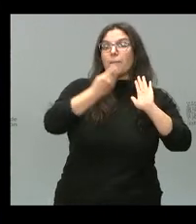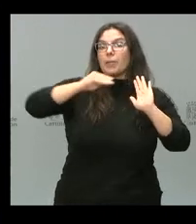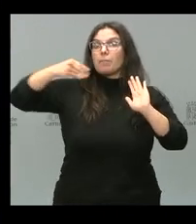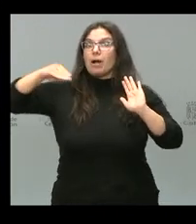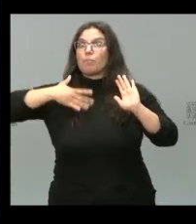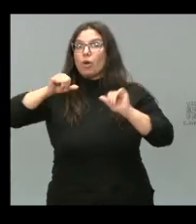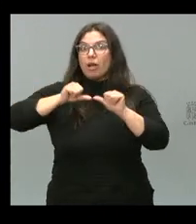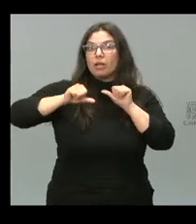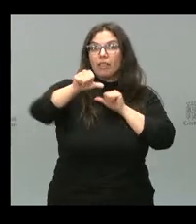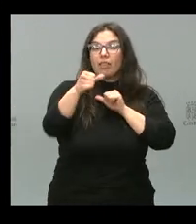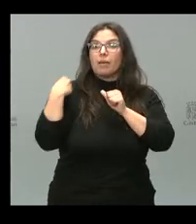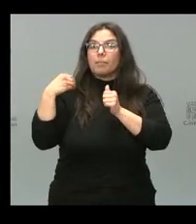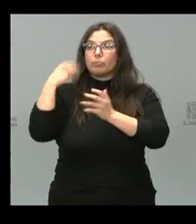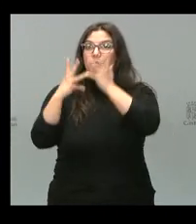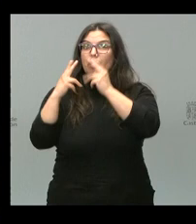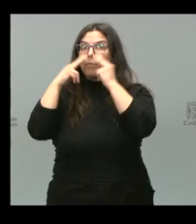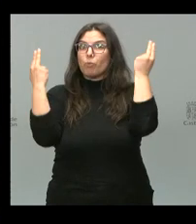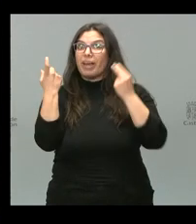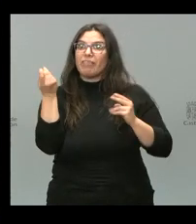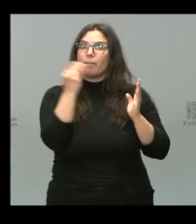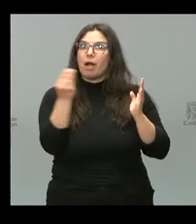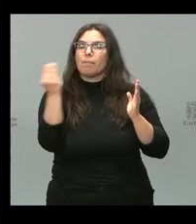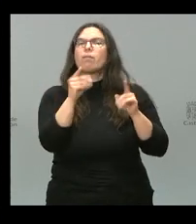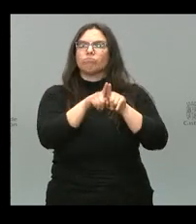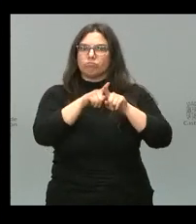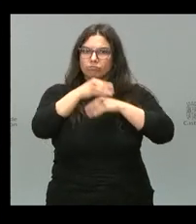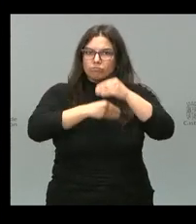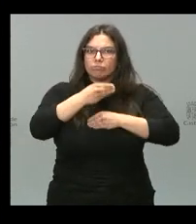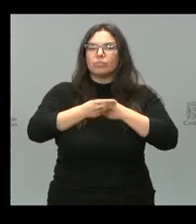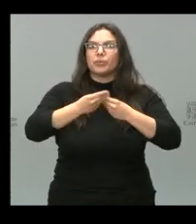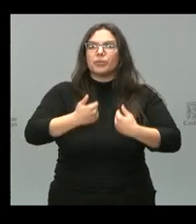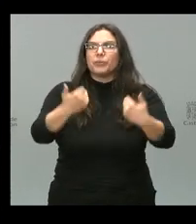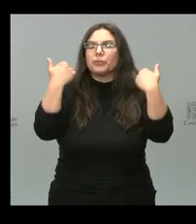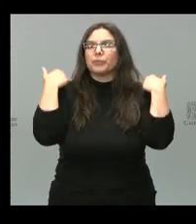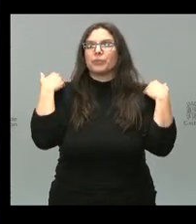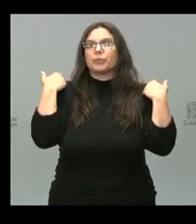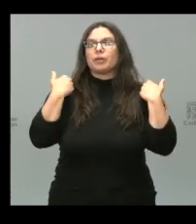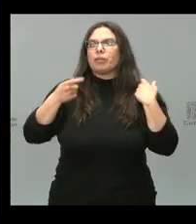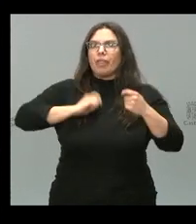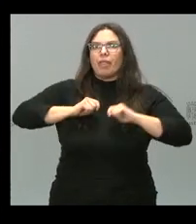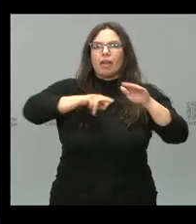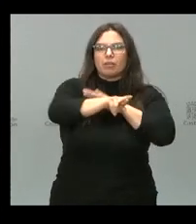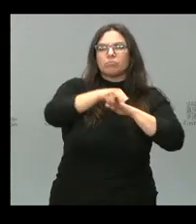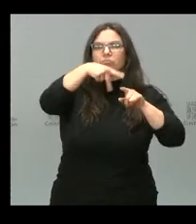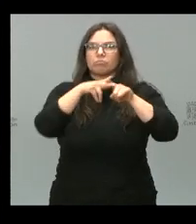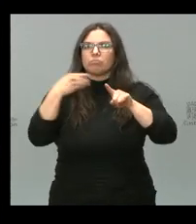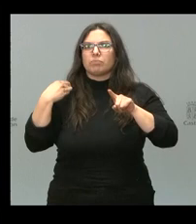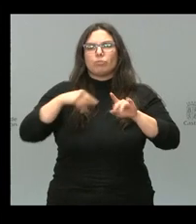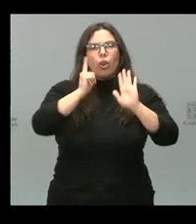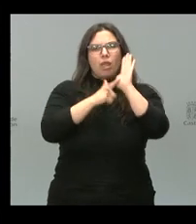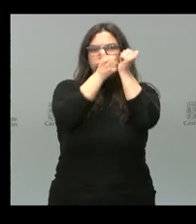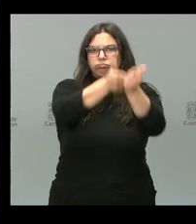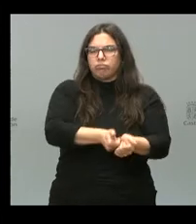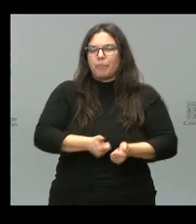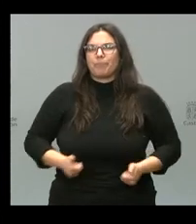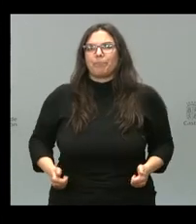ser asignadas por las administraciones públicas Con arreglo las instrumentos que establece el ordenamiento jurídico